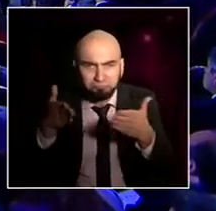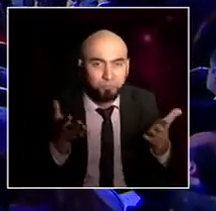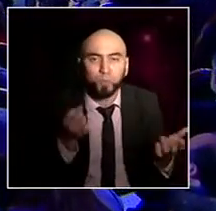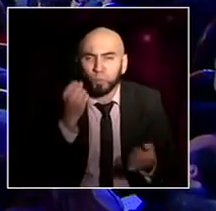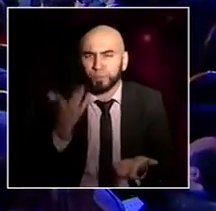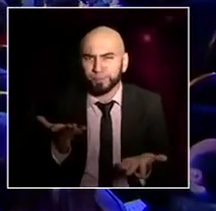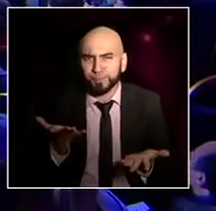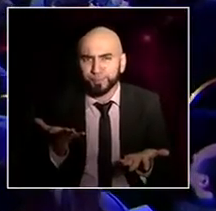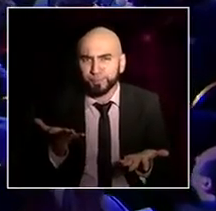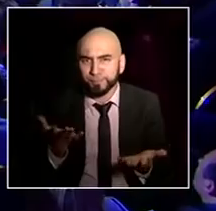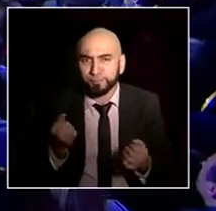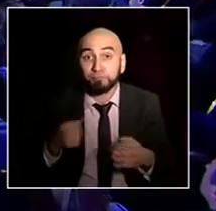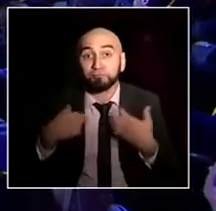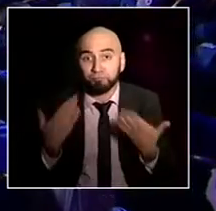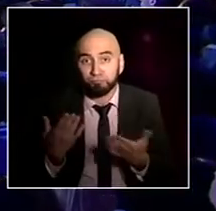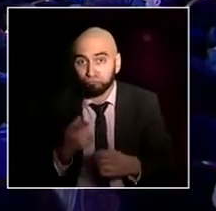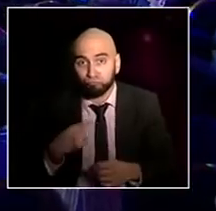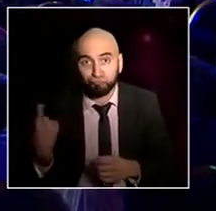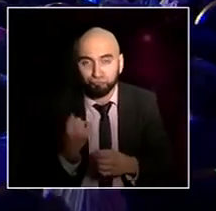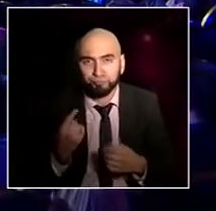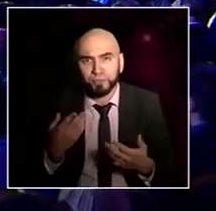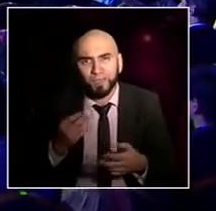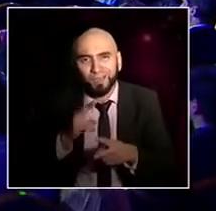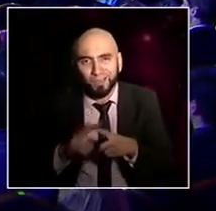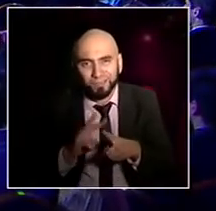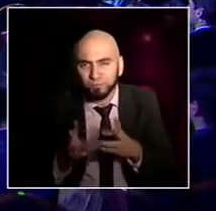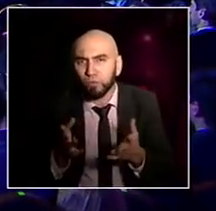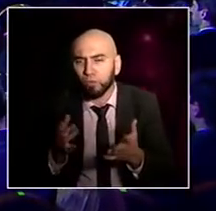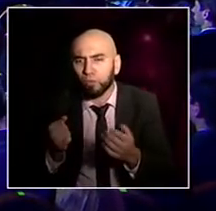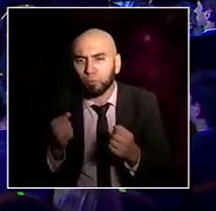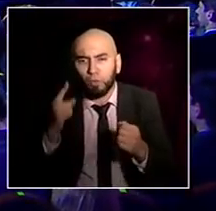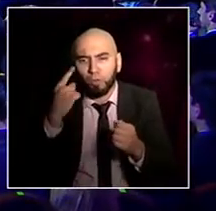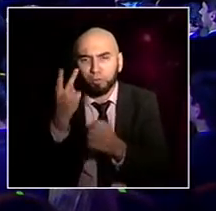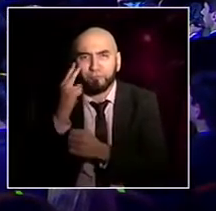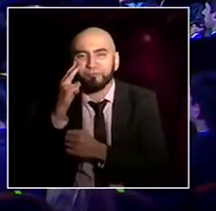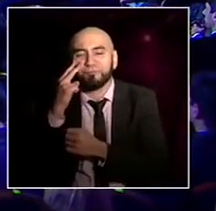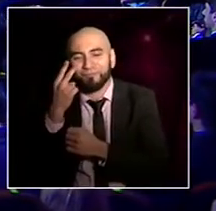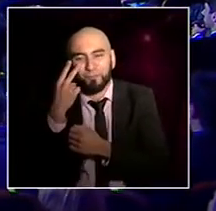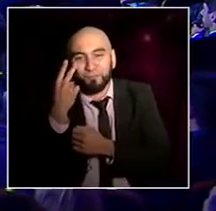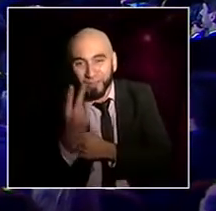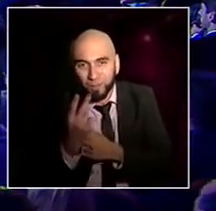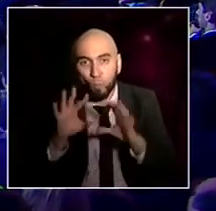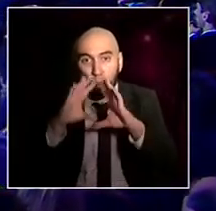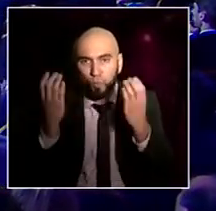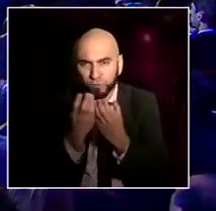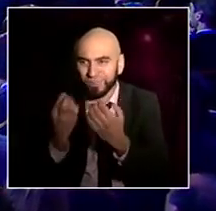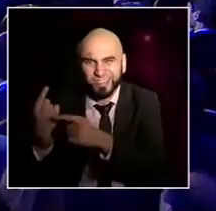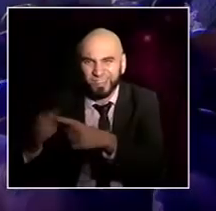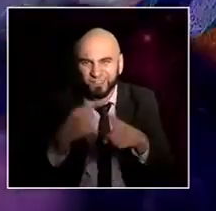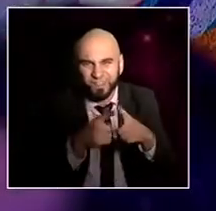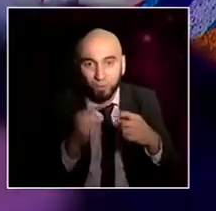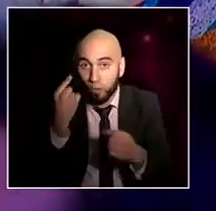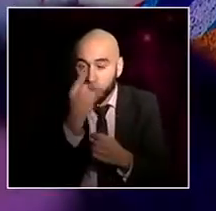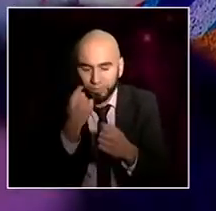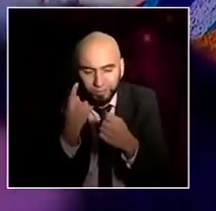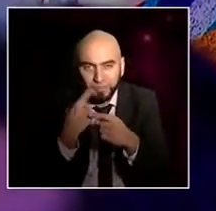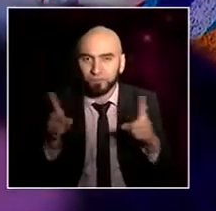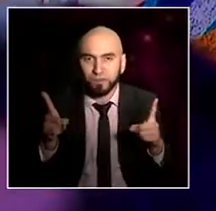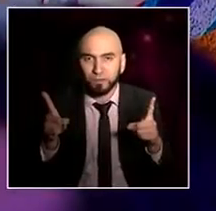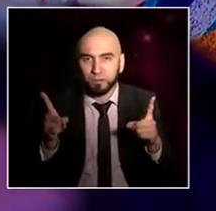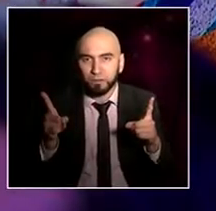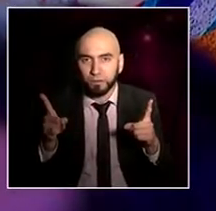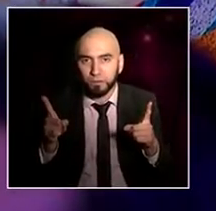desde que ya nosotros generamos nuestras percepciones de adentro y afuera, todos percibimos el mundo de forma distinta. Lo vemos el mundo no como es,